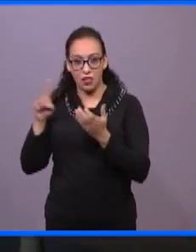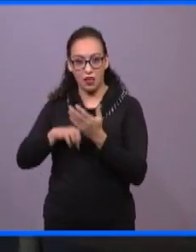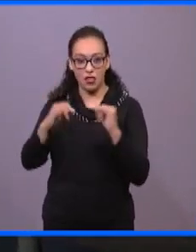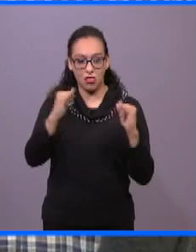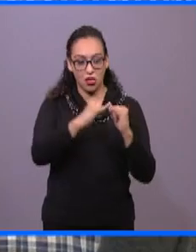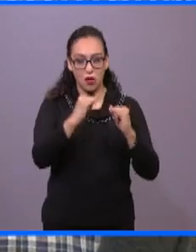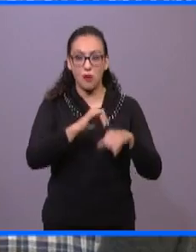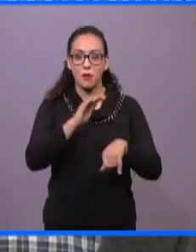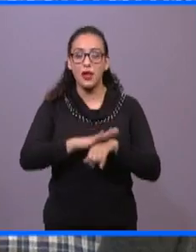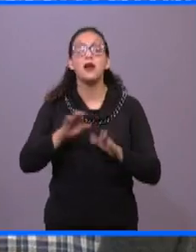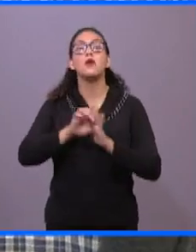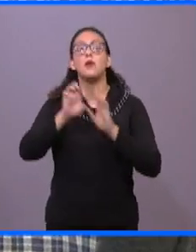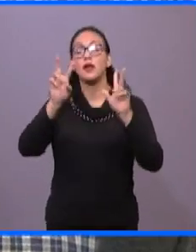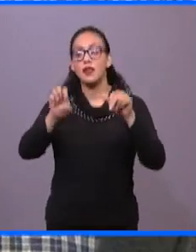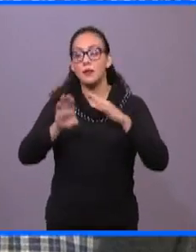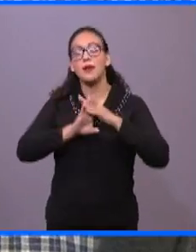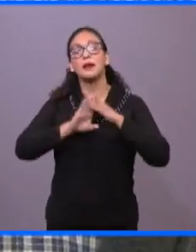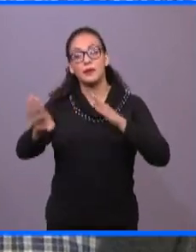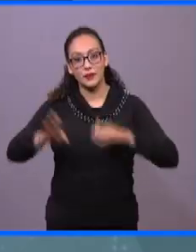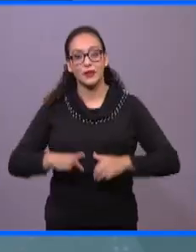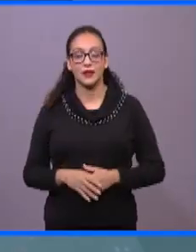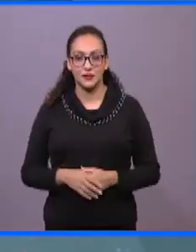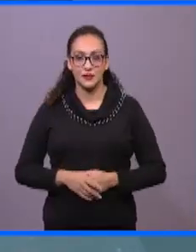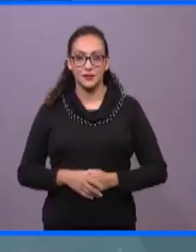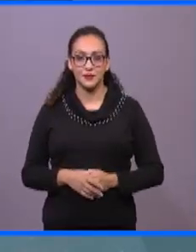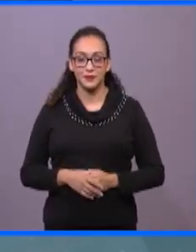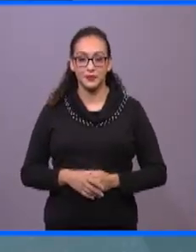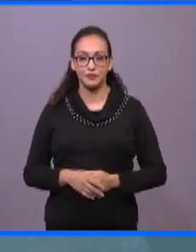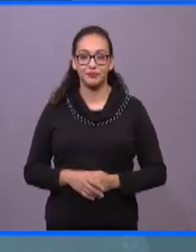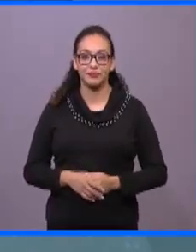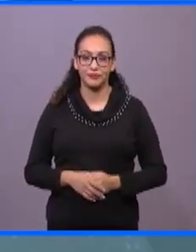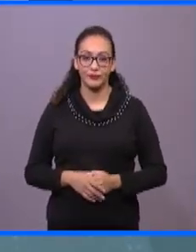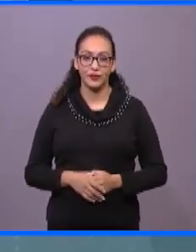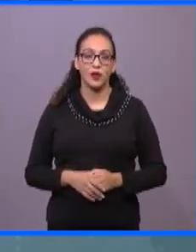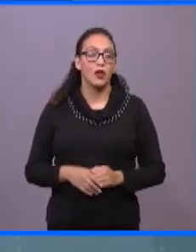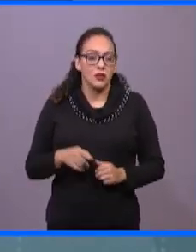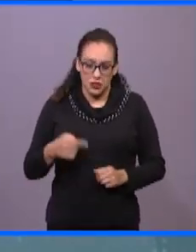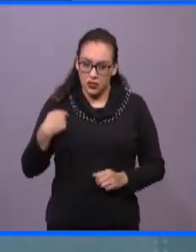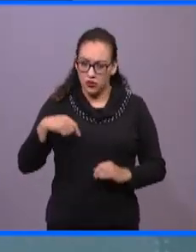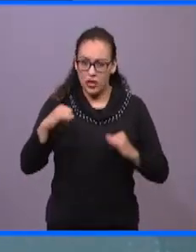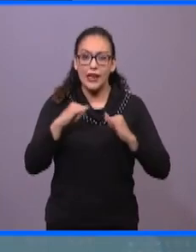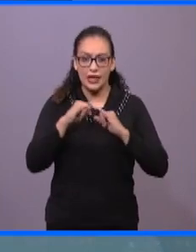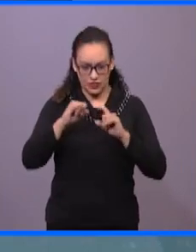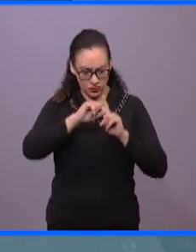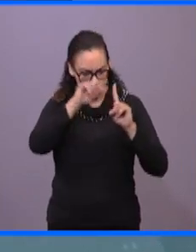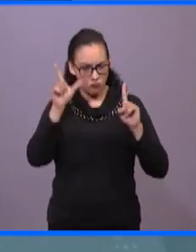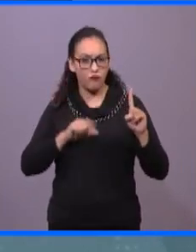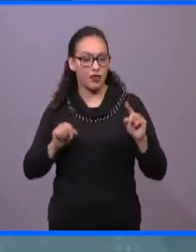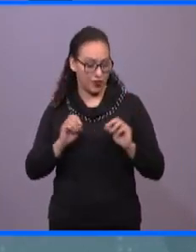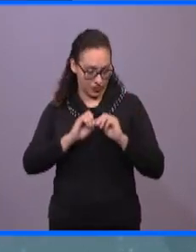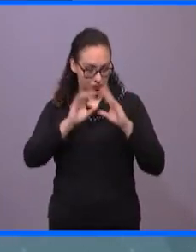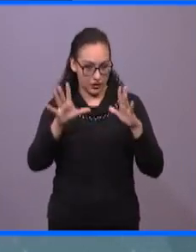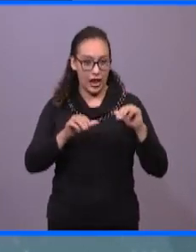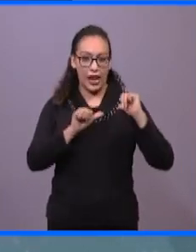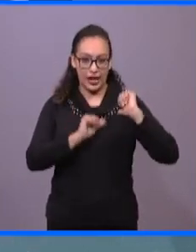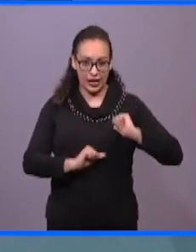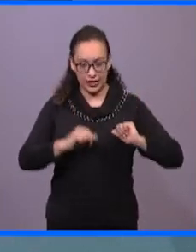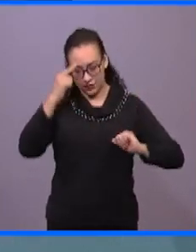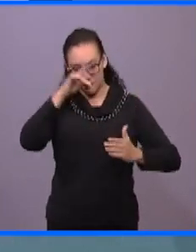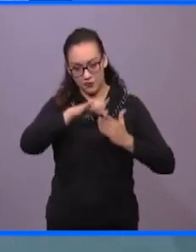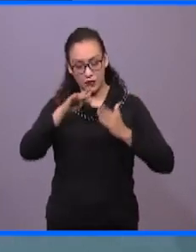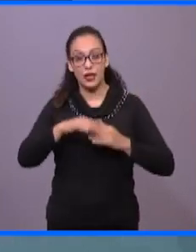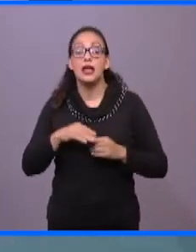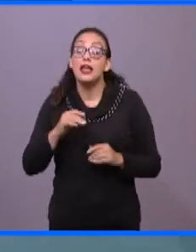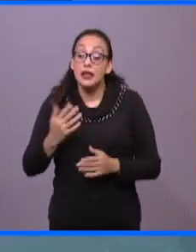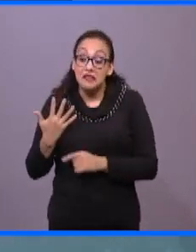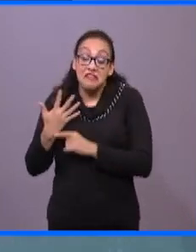por ejemplo, en asuntos de migrantes. A pesar de que sí seamos un instituto federal y aparentemente contamos con